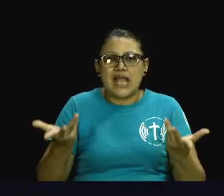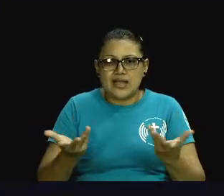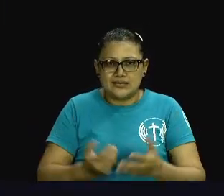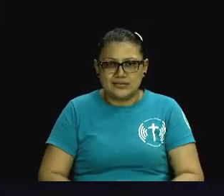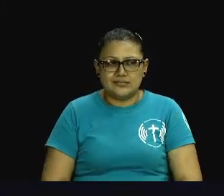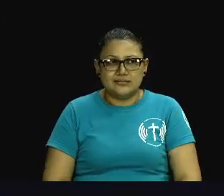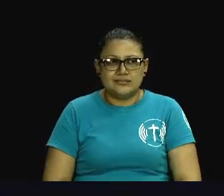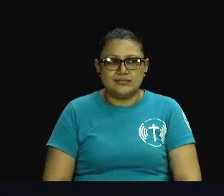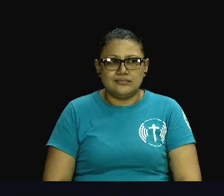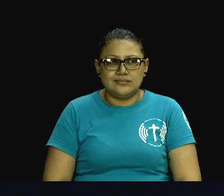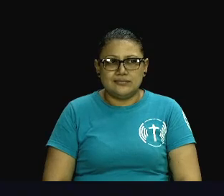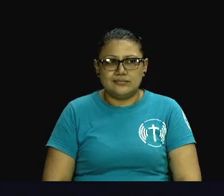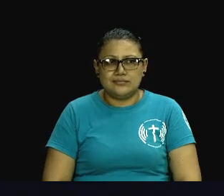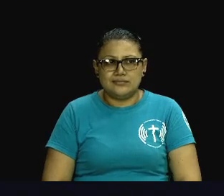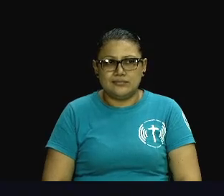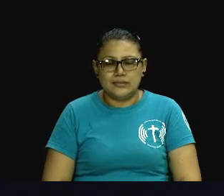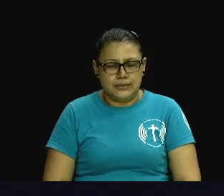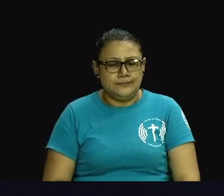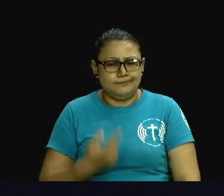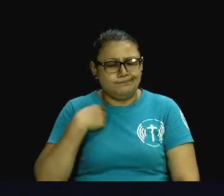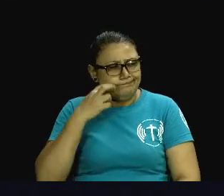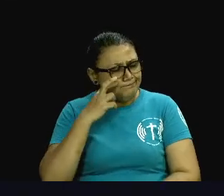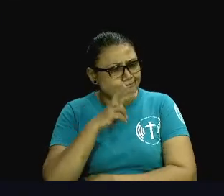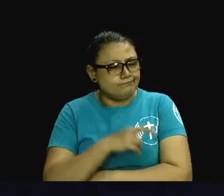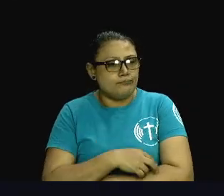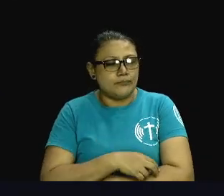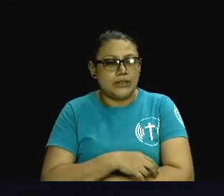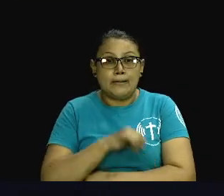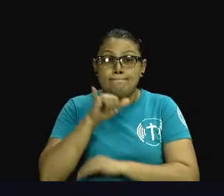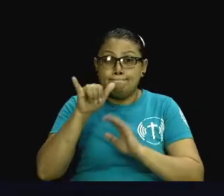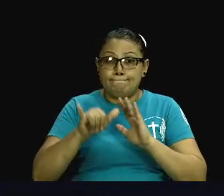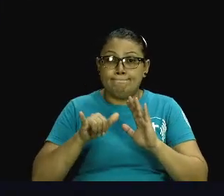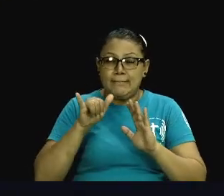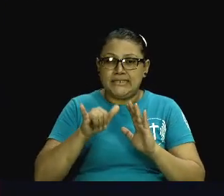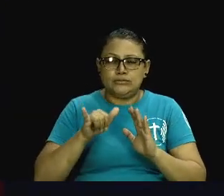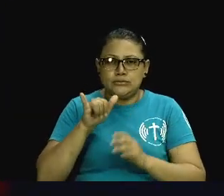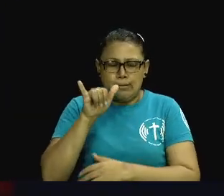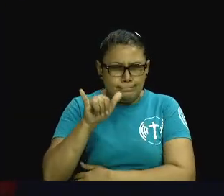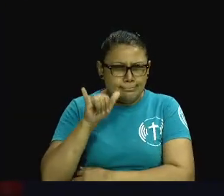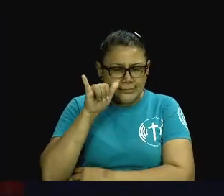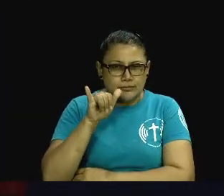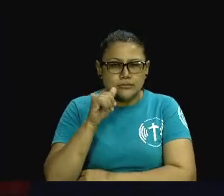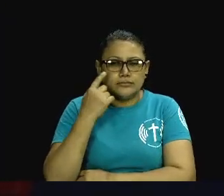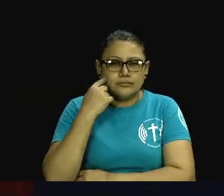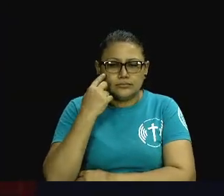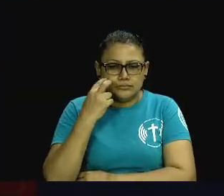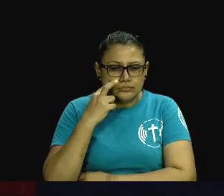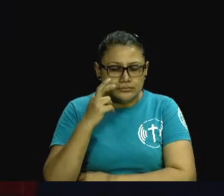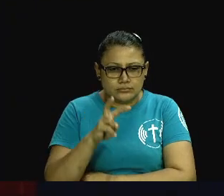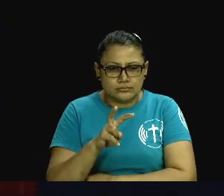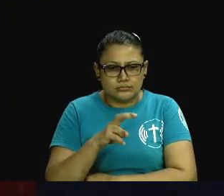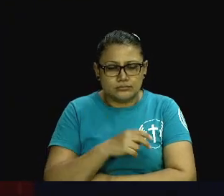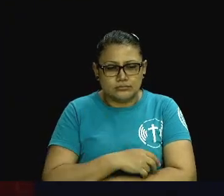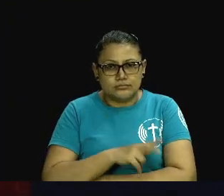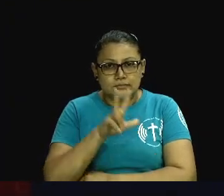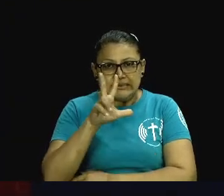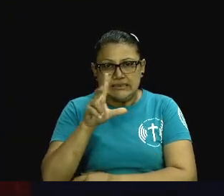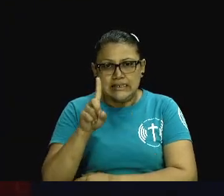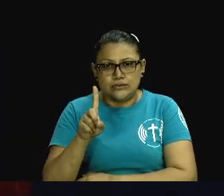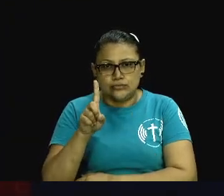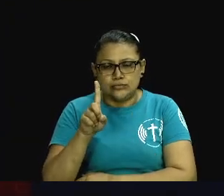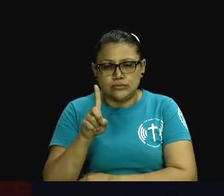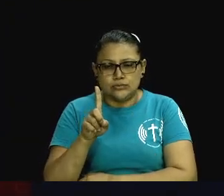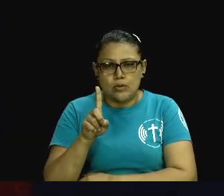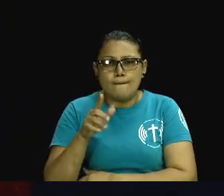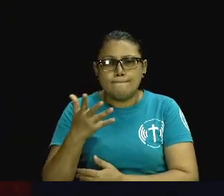y aquí mire yo ayer veía una película de infantil y era una clausura nosotros vivimos de eso son 31 años de trabajar en el colegio y